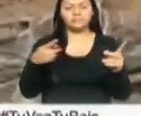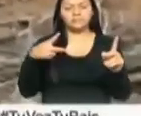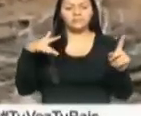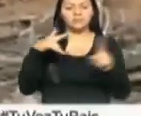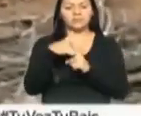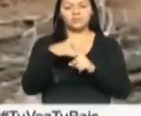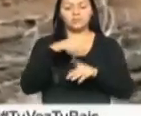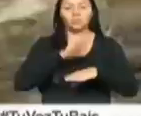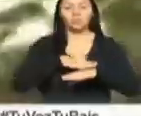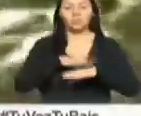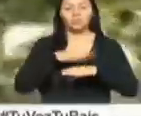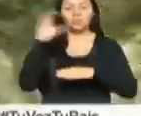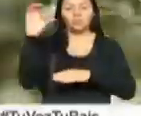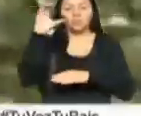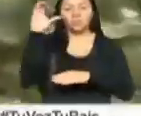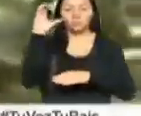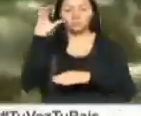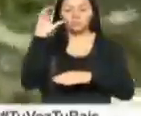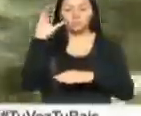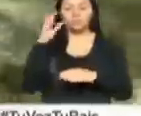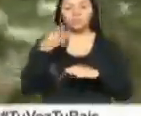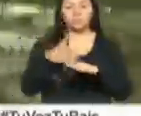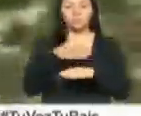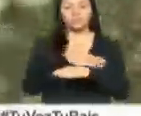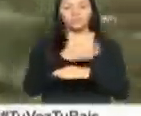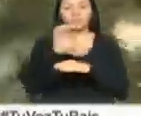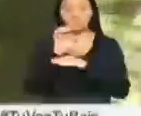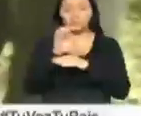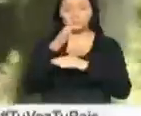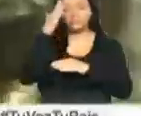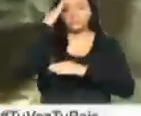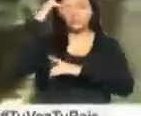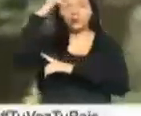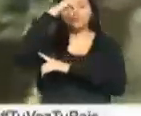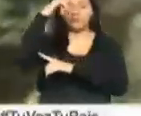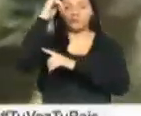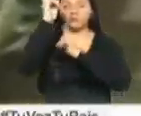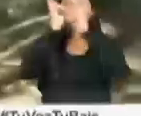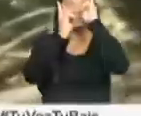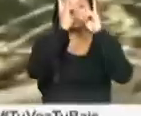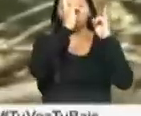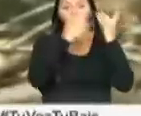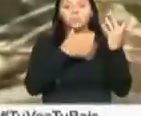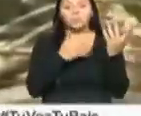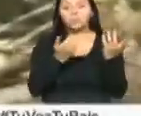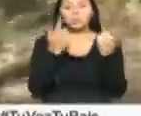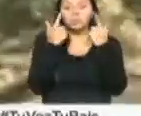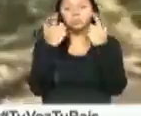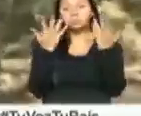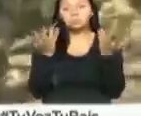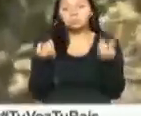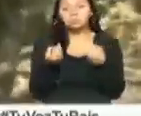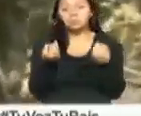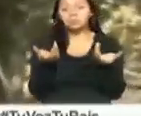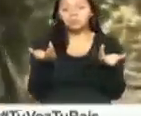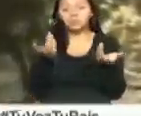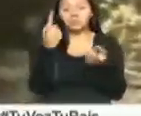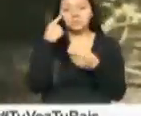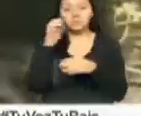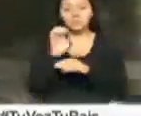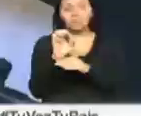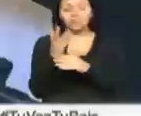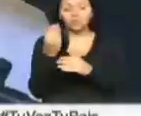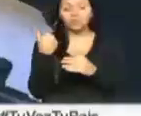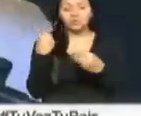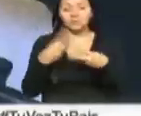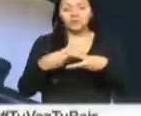de Angostura, debido a que el país no contaba con los recursos necesarios para detectar tempranamente una intromisión